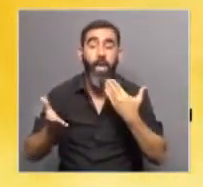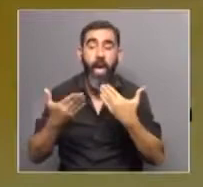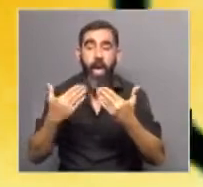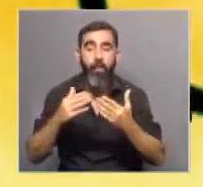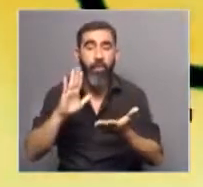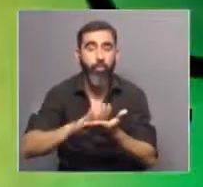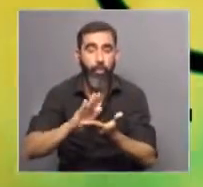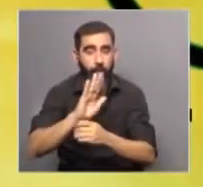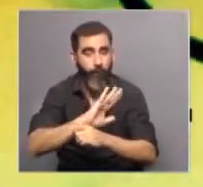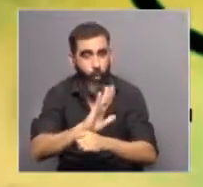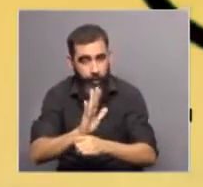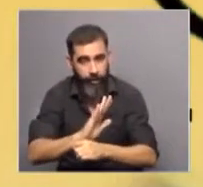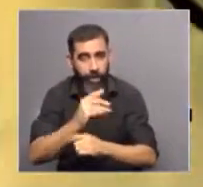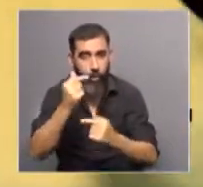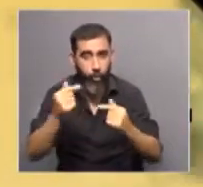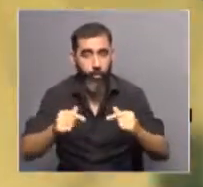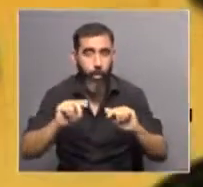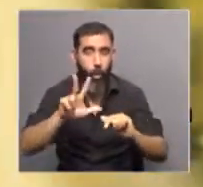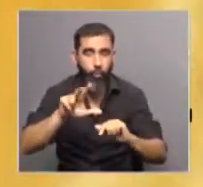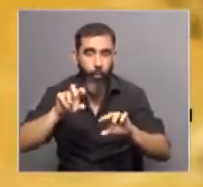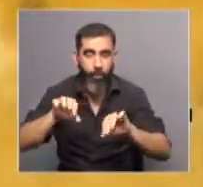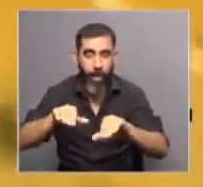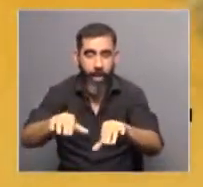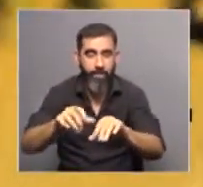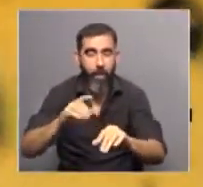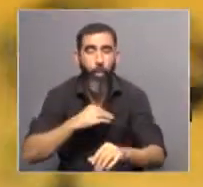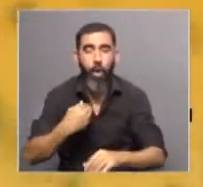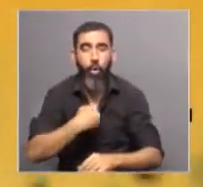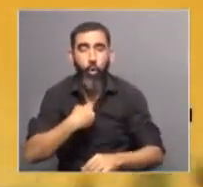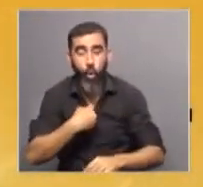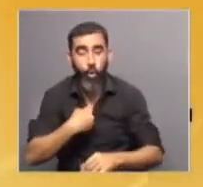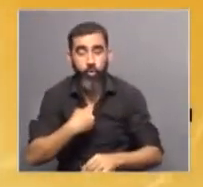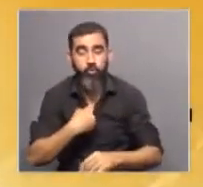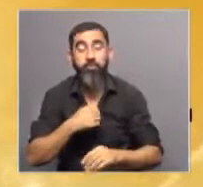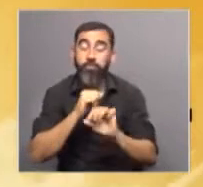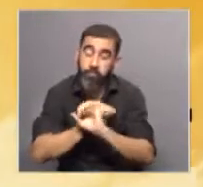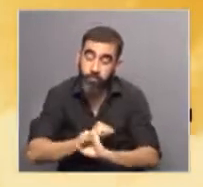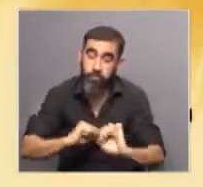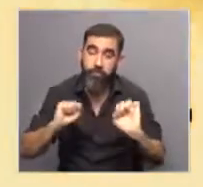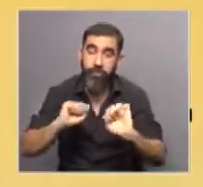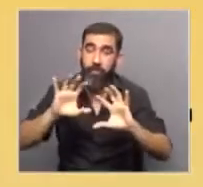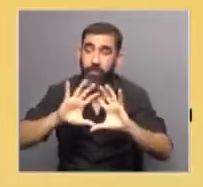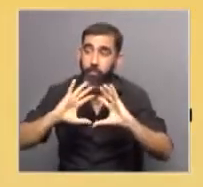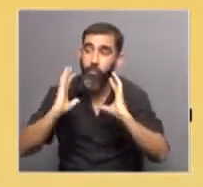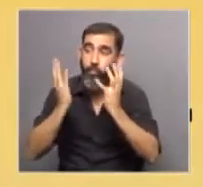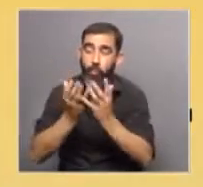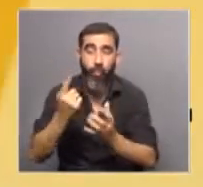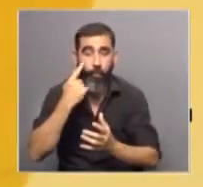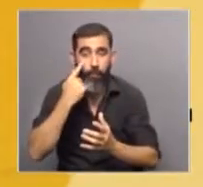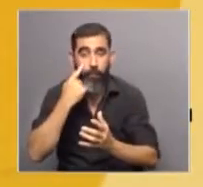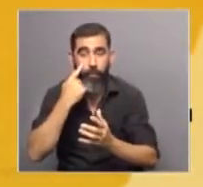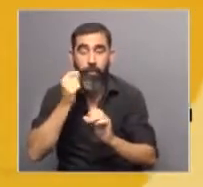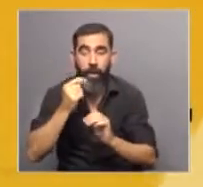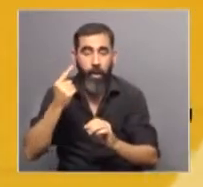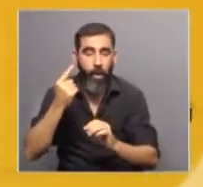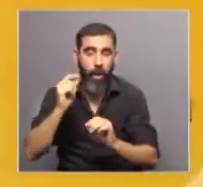sobre la biología de estas criaturas de 8 patas y el rol que cumplen en el mundo que vivimos, tengan un